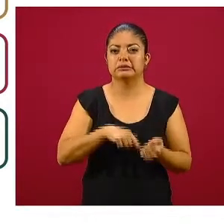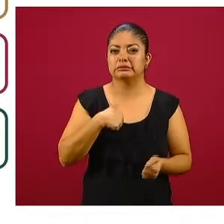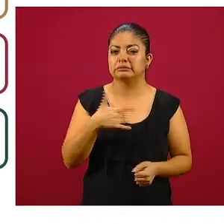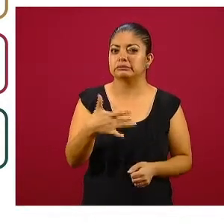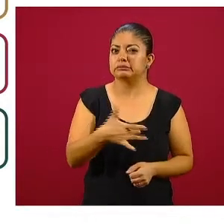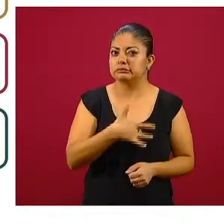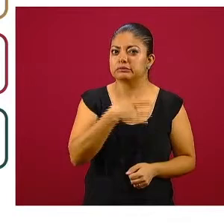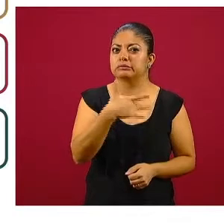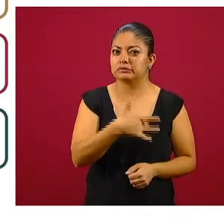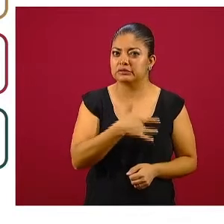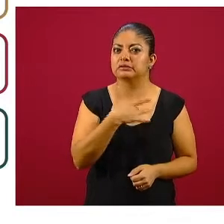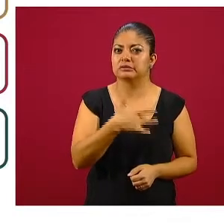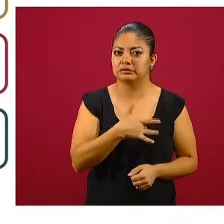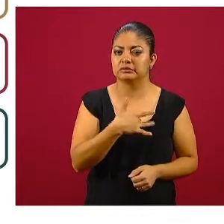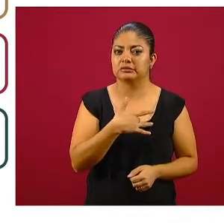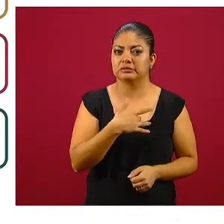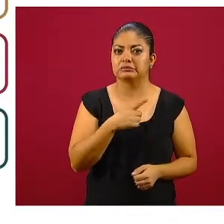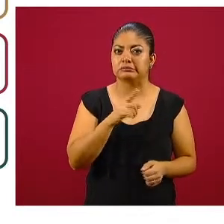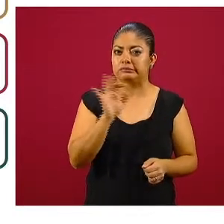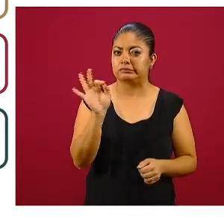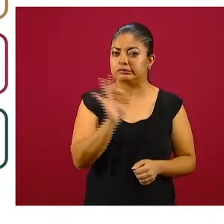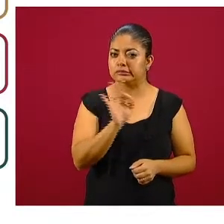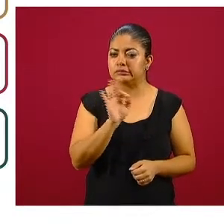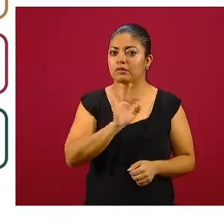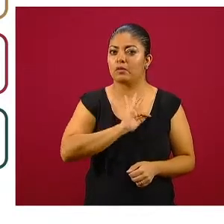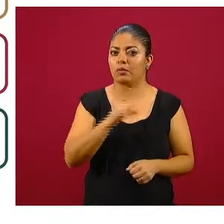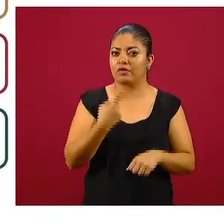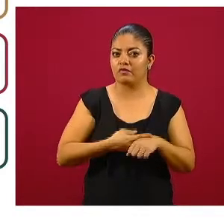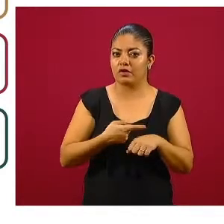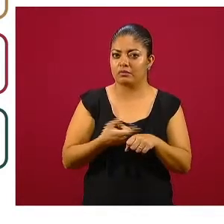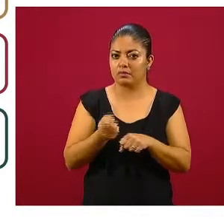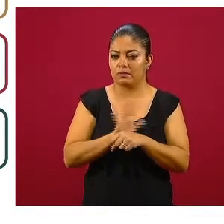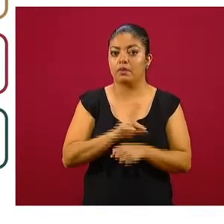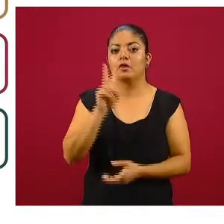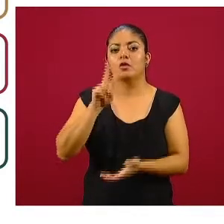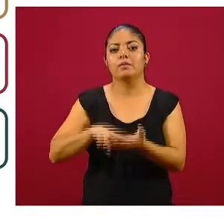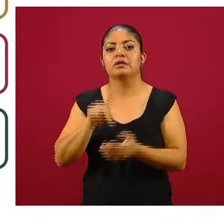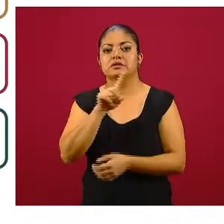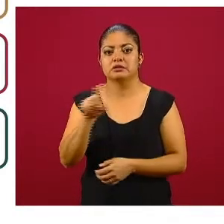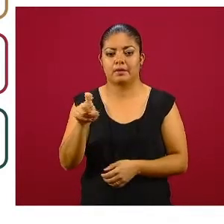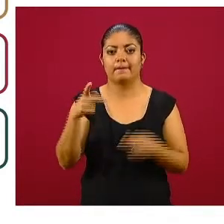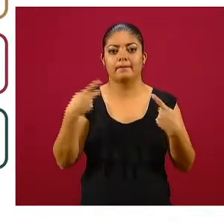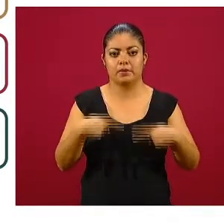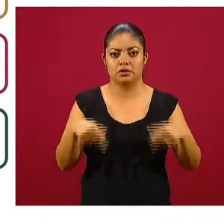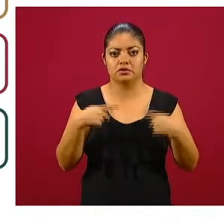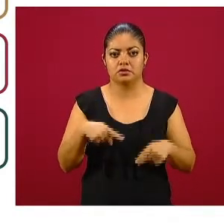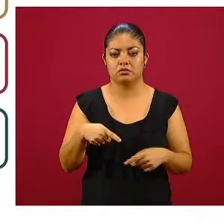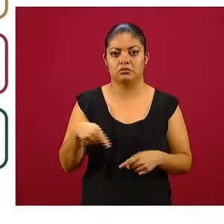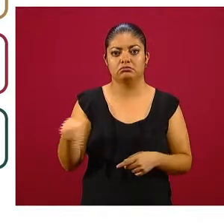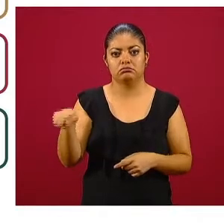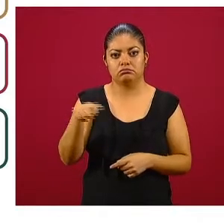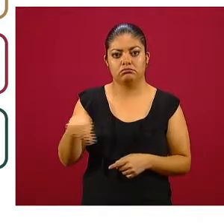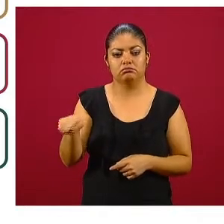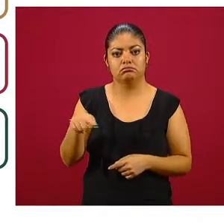síntomas de sospecha de COVID. 2,100 personas refirieron tener